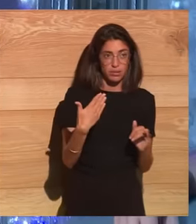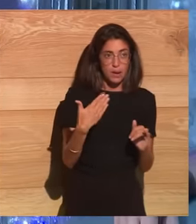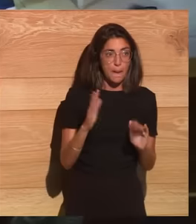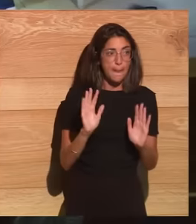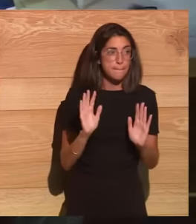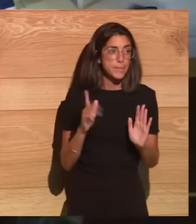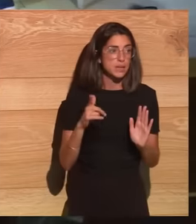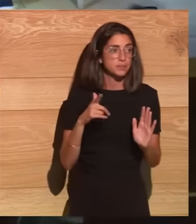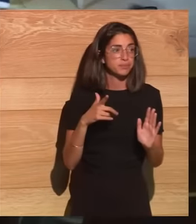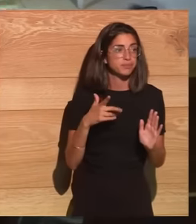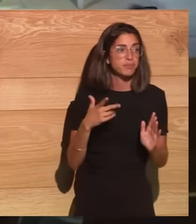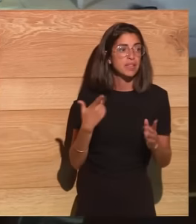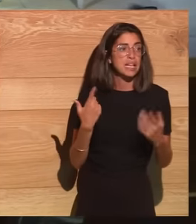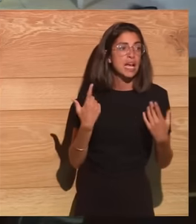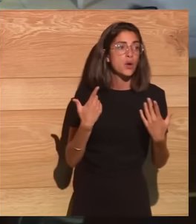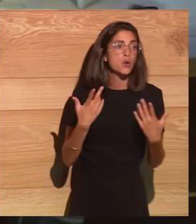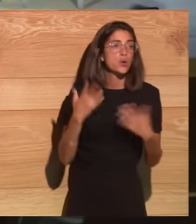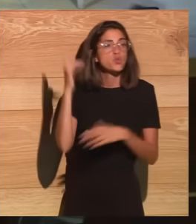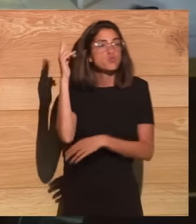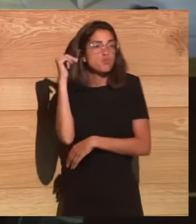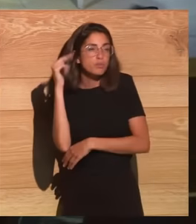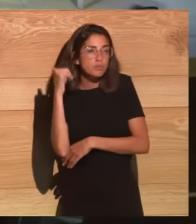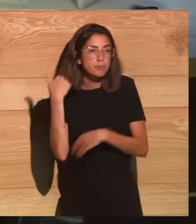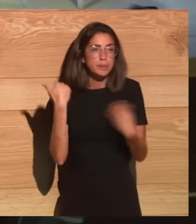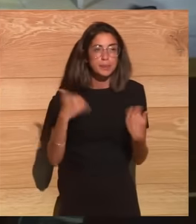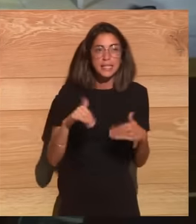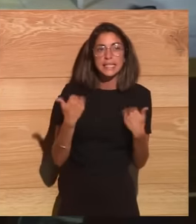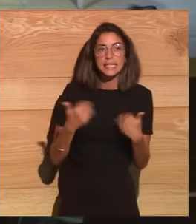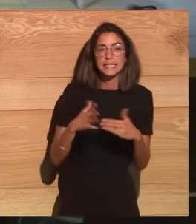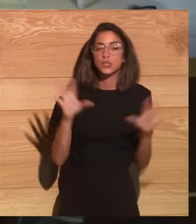tengo unos viernes muy oscuritos, Javi. De